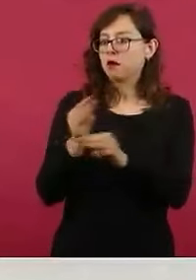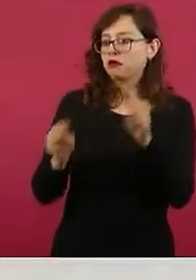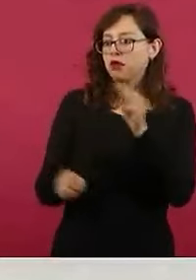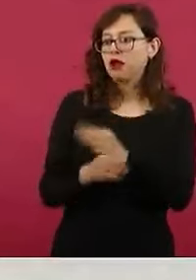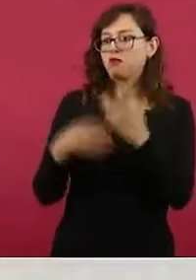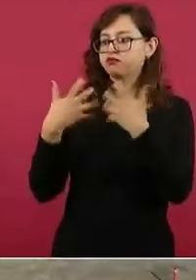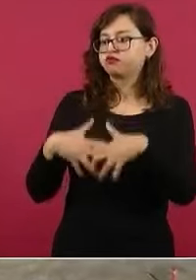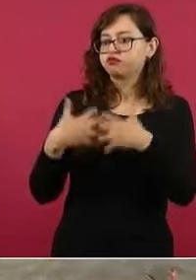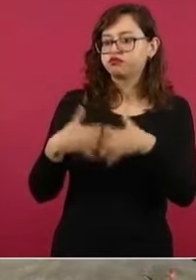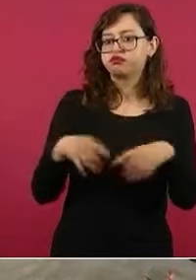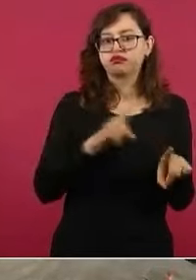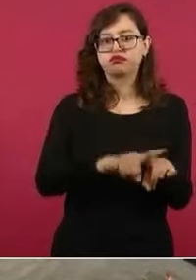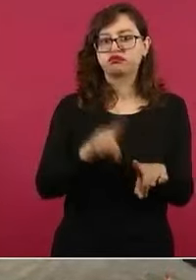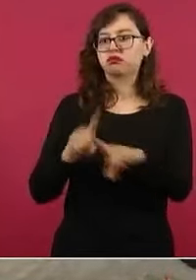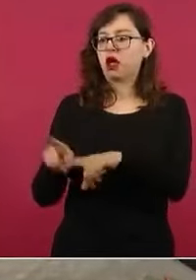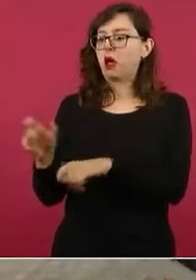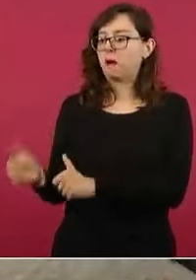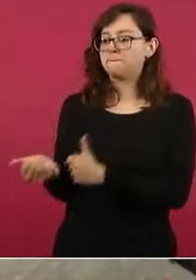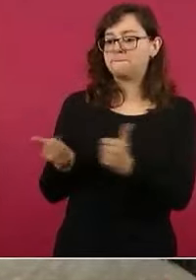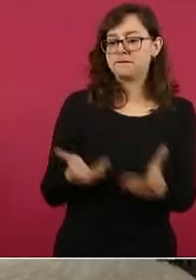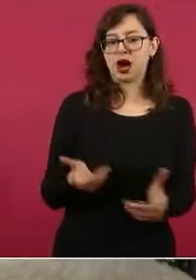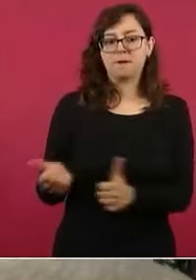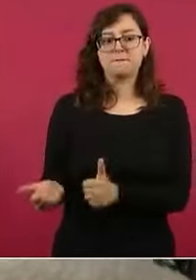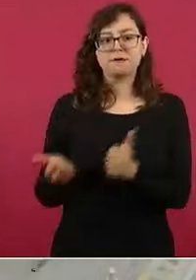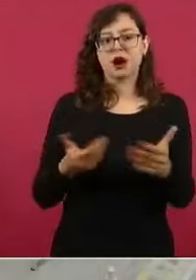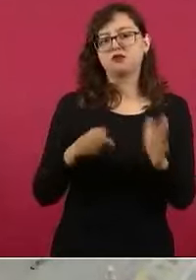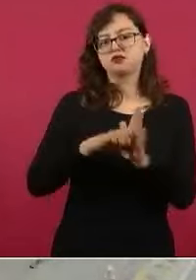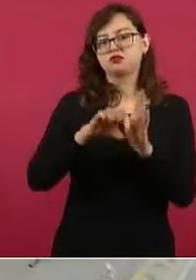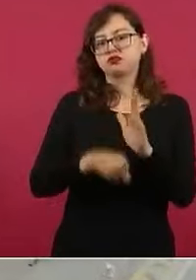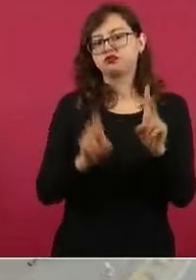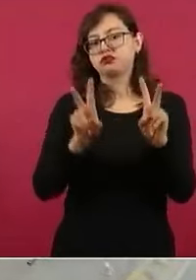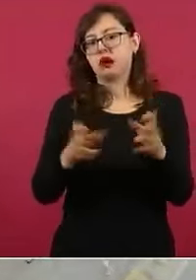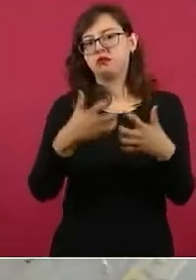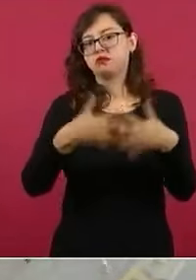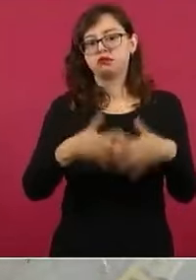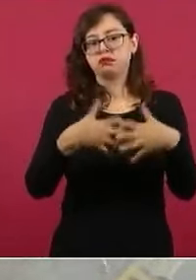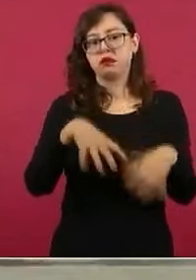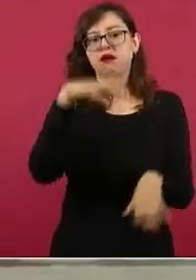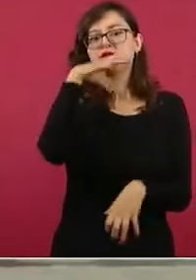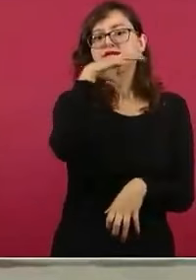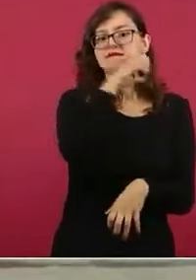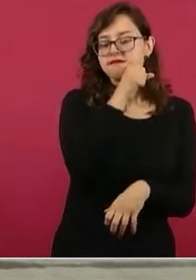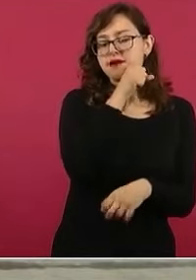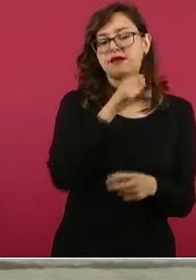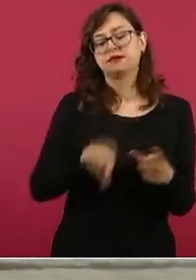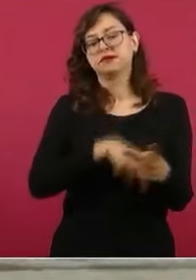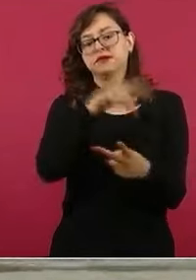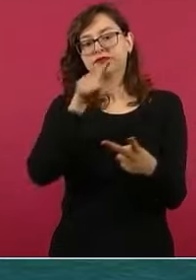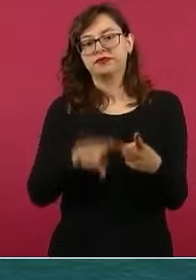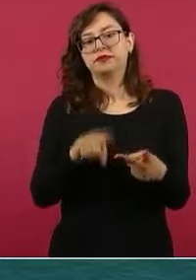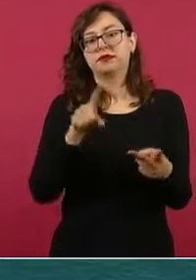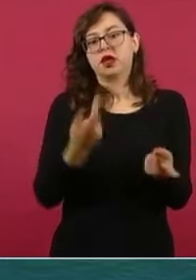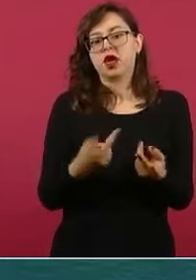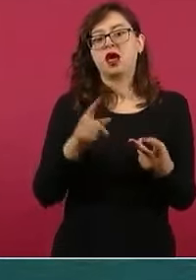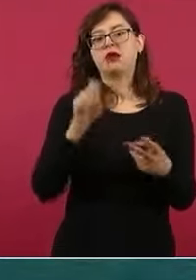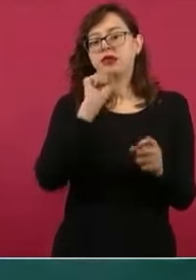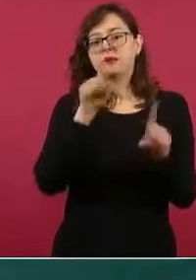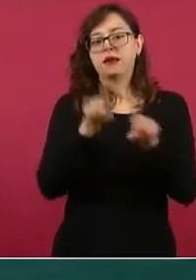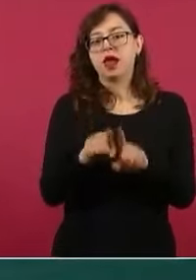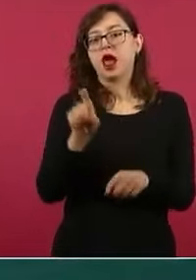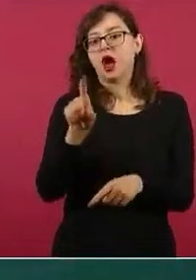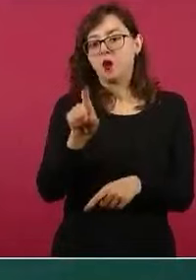su instalación, como lo son las secciones de calentadores en la planta de coque. Se recibieron reactores para hidrotratamiento y guarda de azufre, y la columna